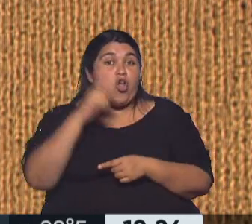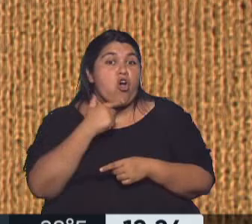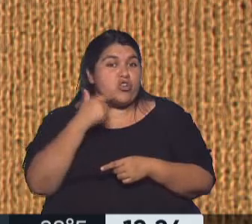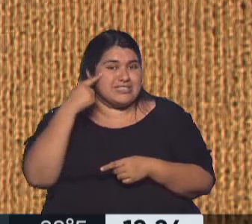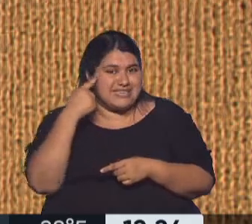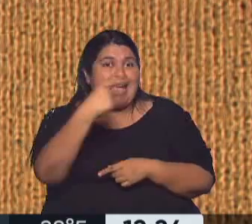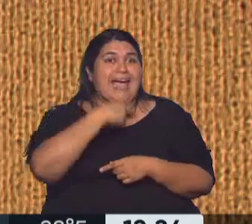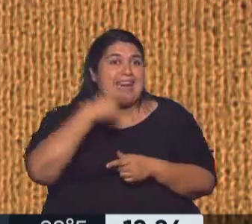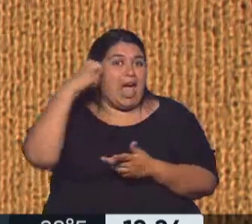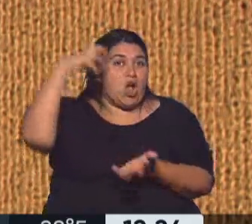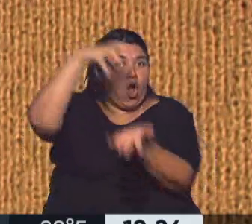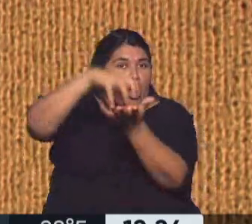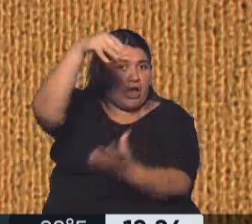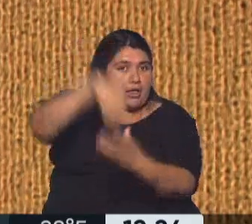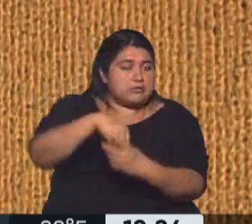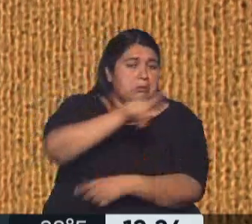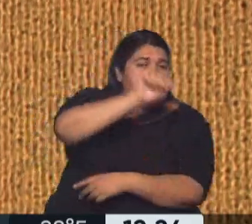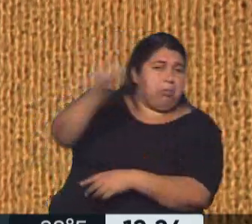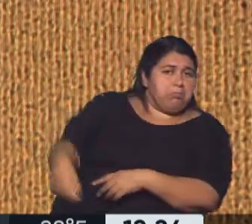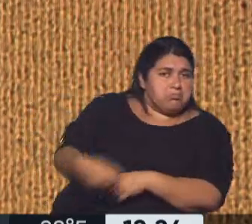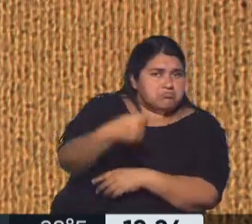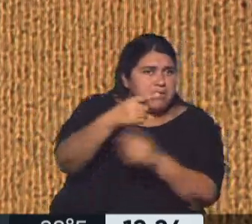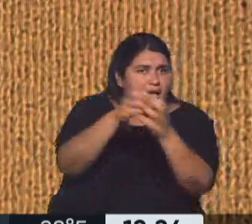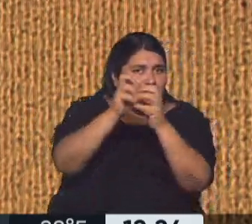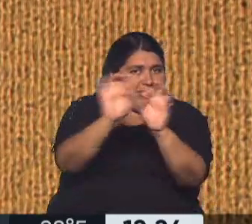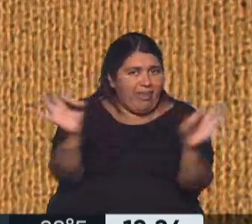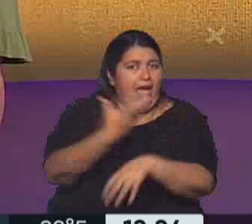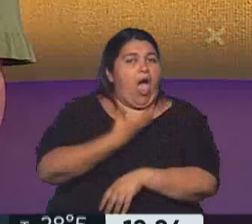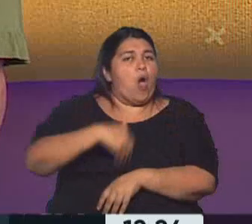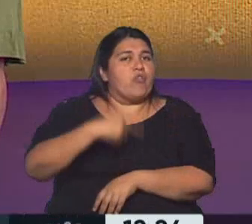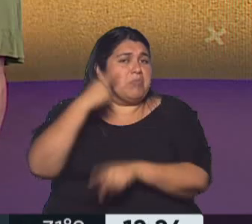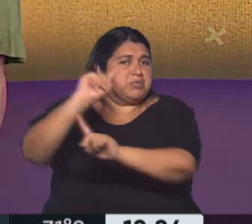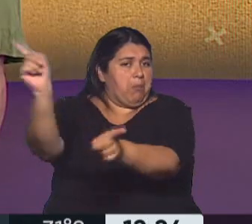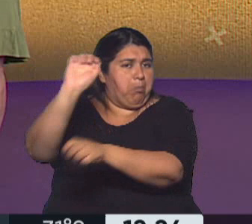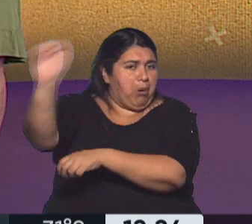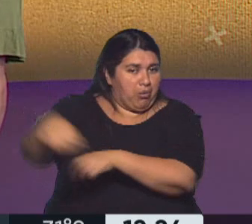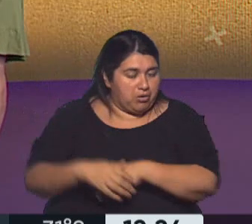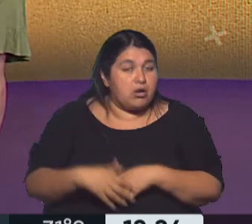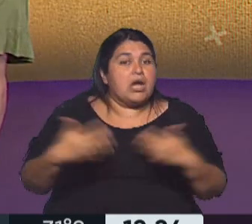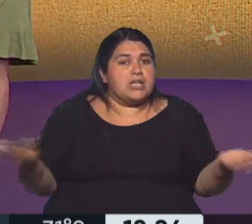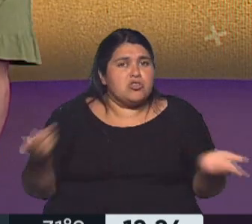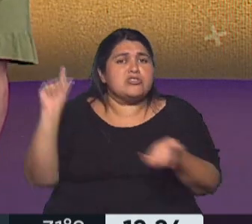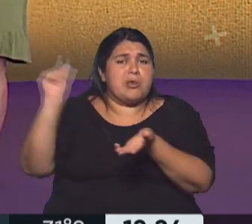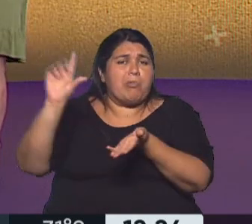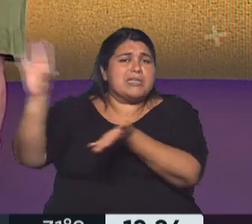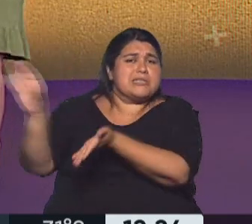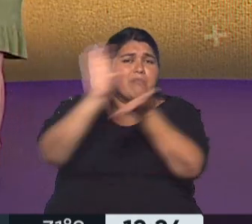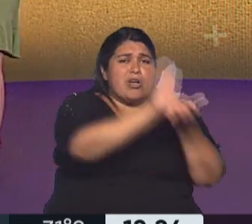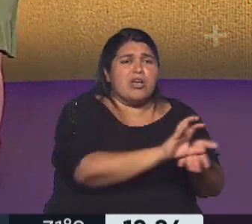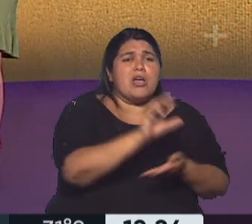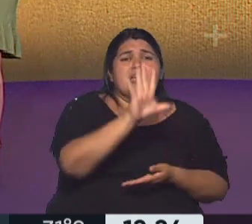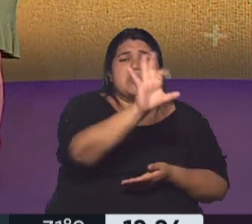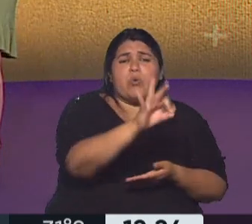que pase por el Congreso, nadie le dio mucha bolilla y tampoco el FMI. Sin embargo, nos dieron el acceso excepcional, los prestaron más de 50.000 millones de